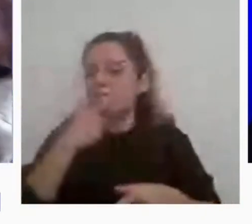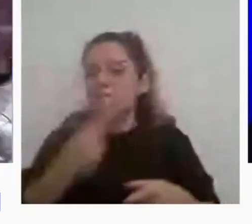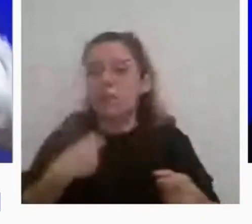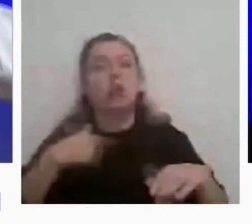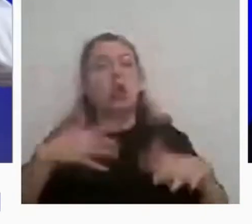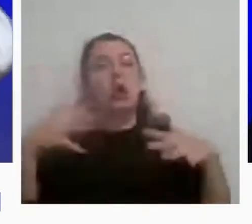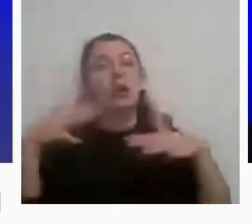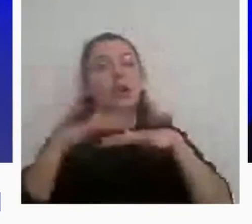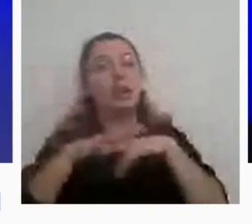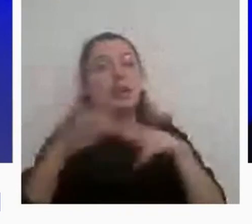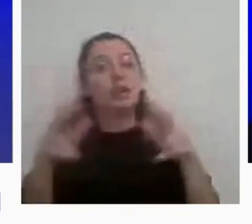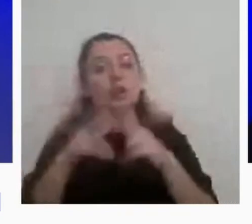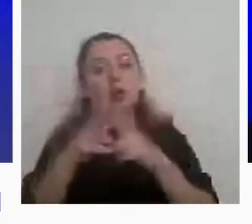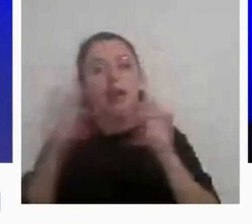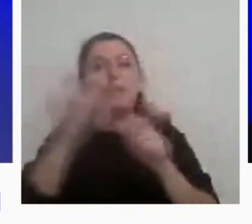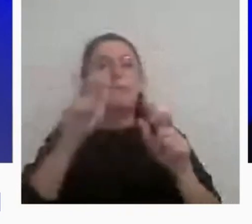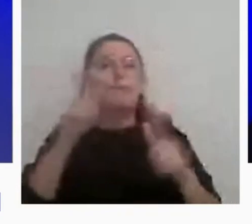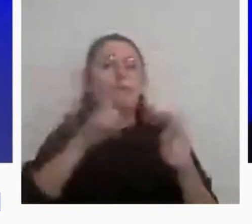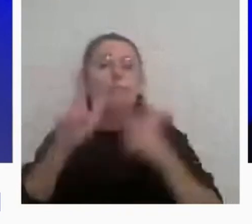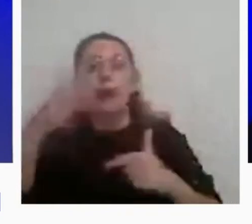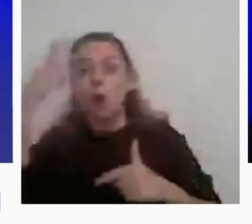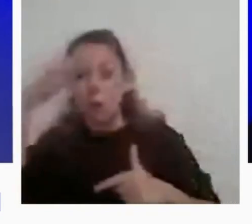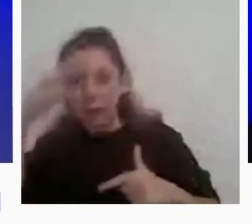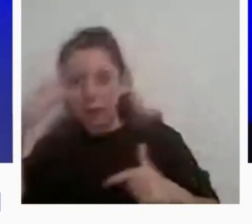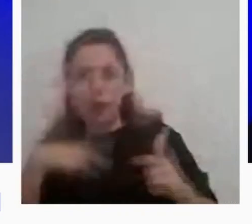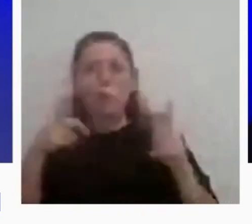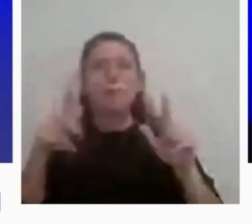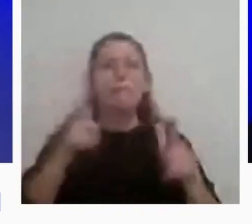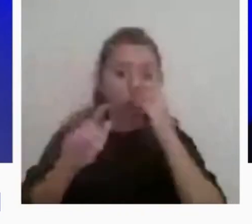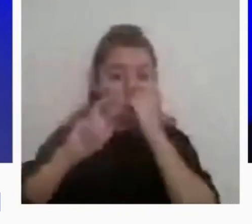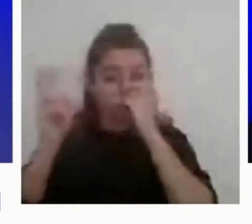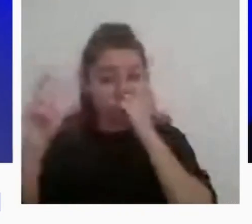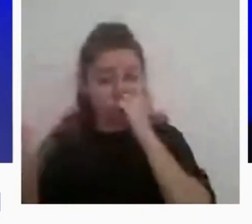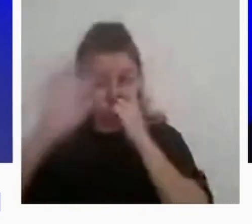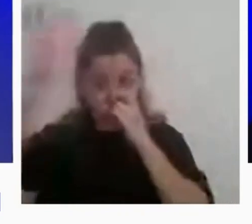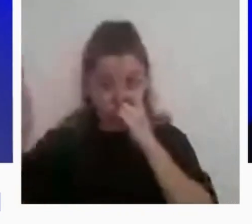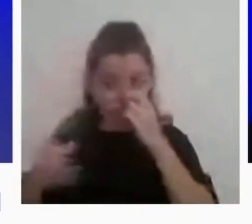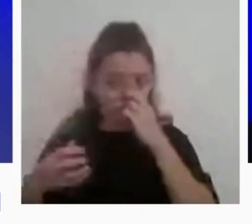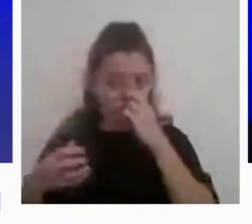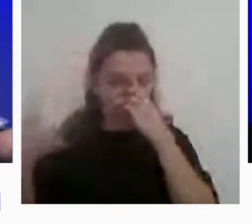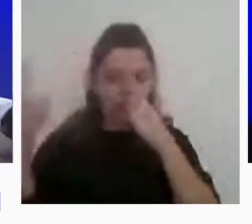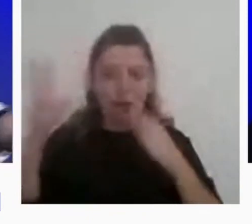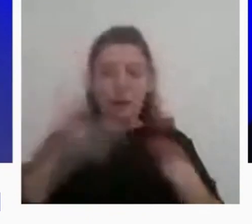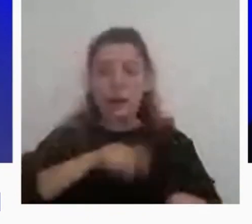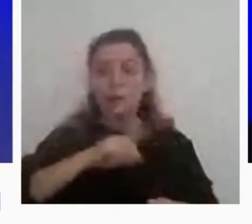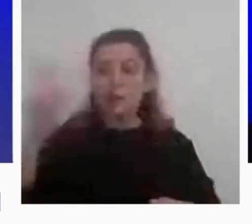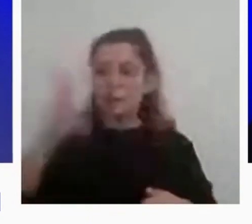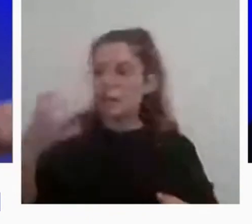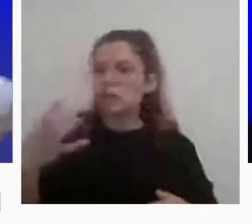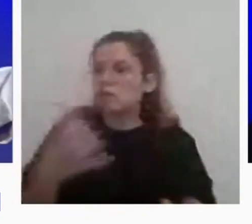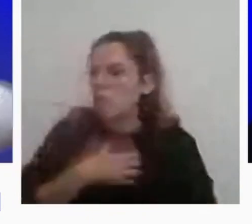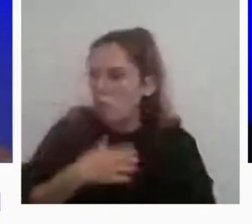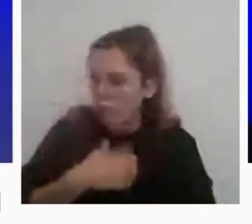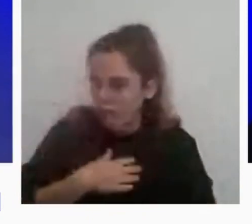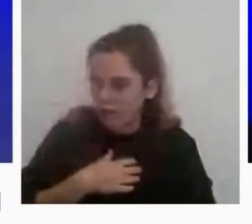en Ámsterdam, en Polonia, está buscando venir a España y no puede, pero porque tampoco está la información. Entonces nosotros lo que